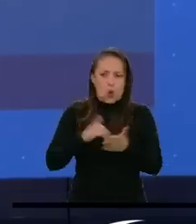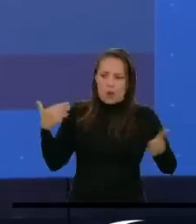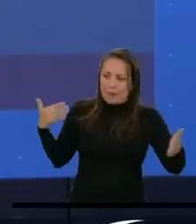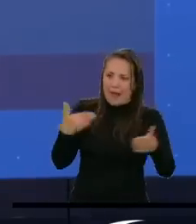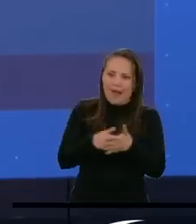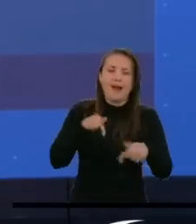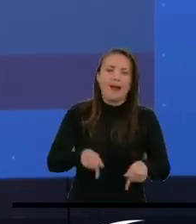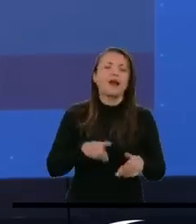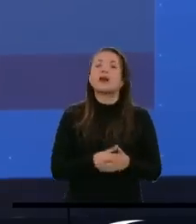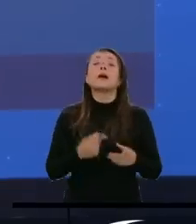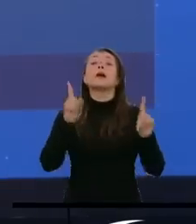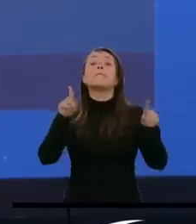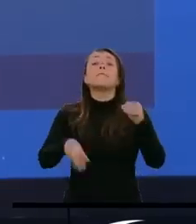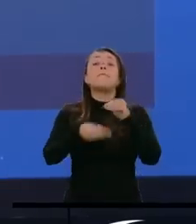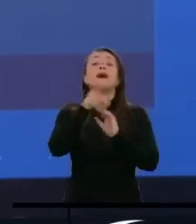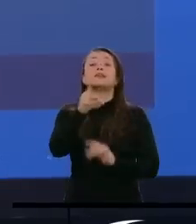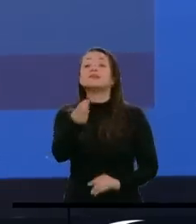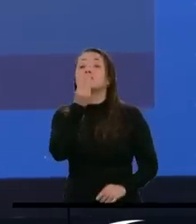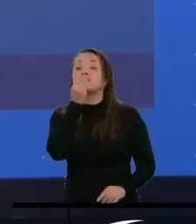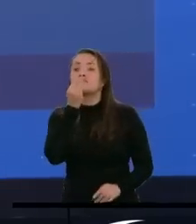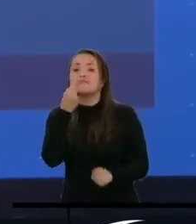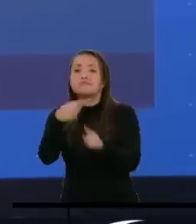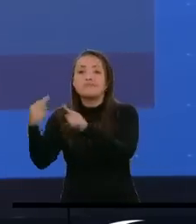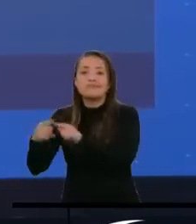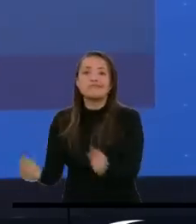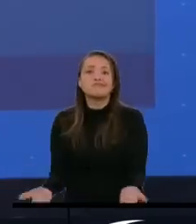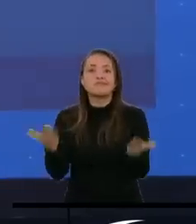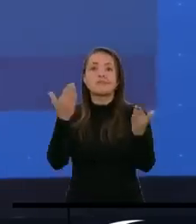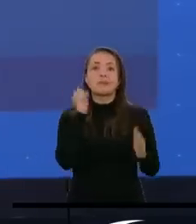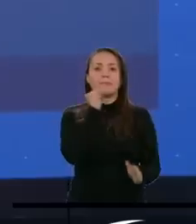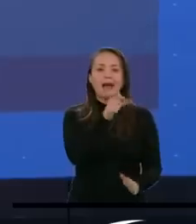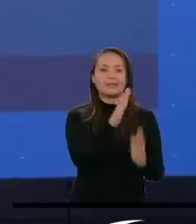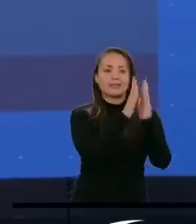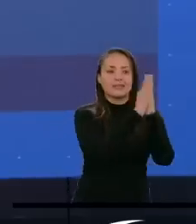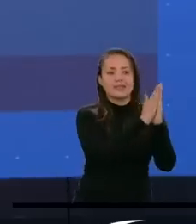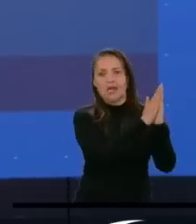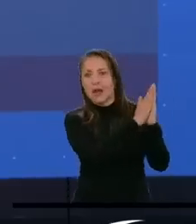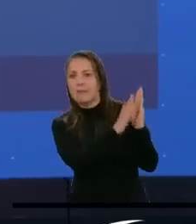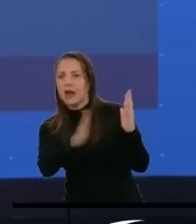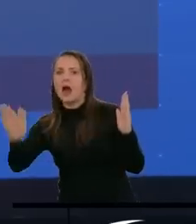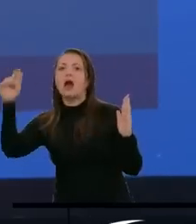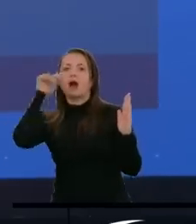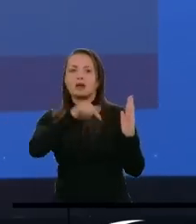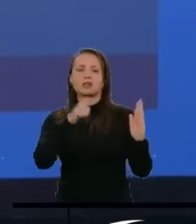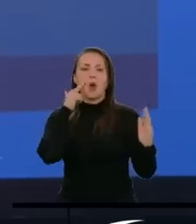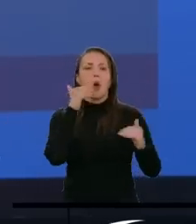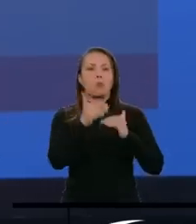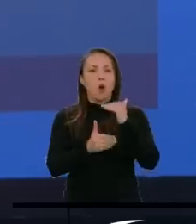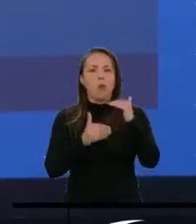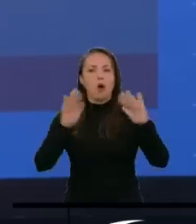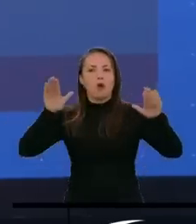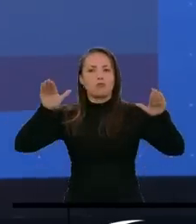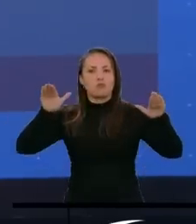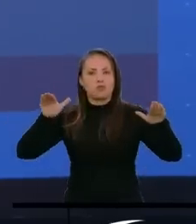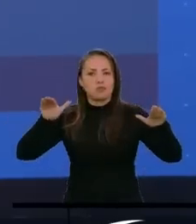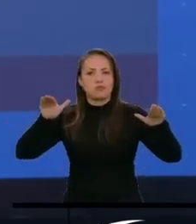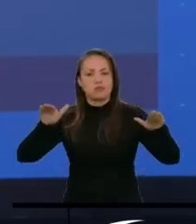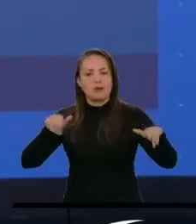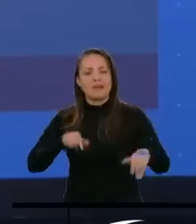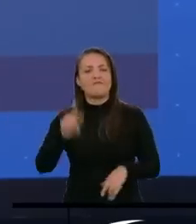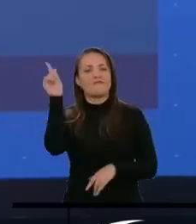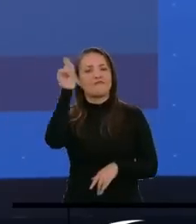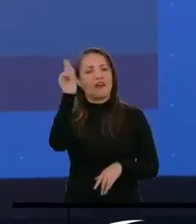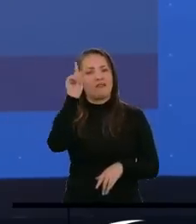hablamos también del costo de los alimentos, desde diciembre podemos ver cómo poco a poco va bajando la cifra, ubicándose en febrero en